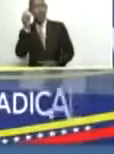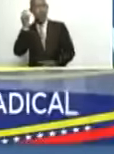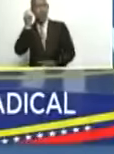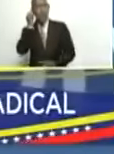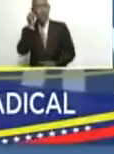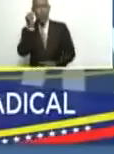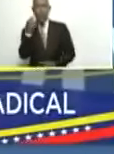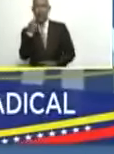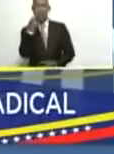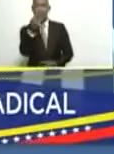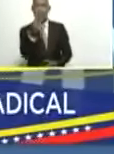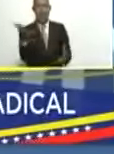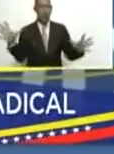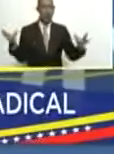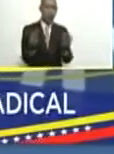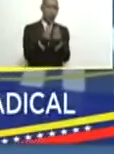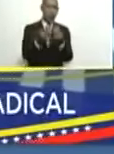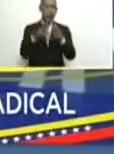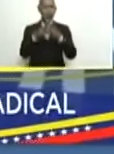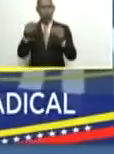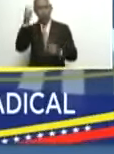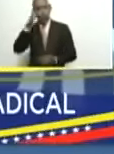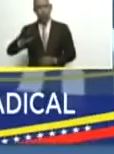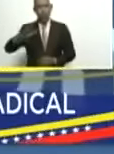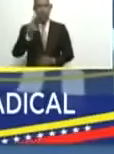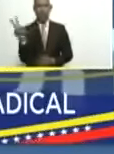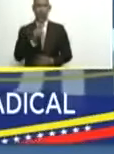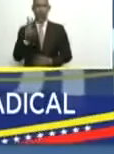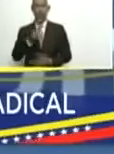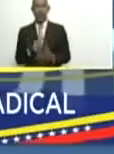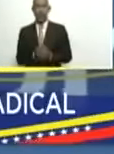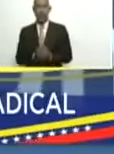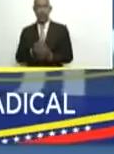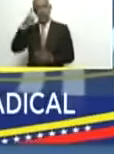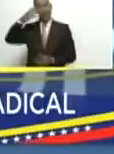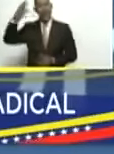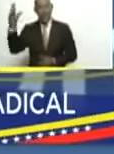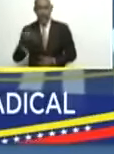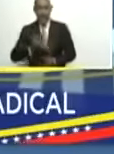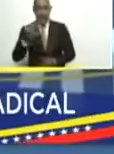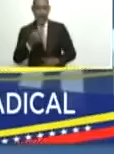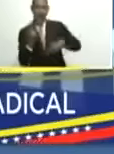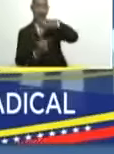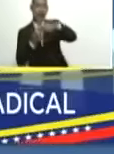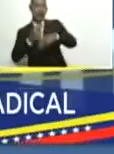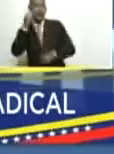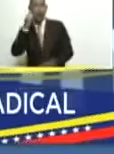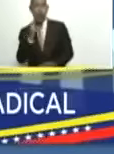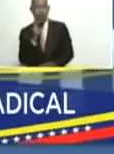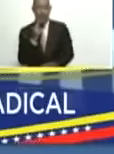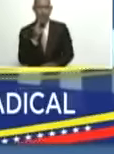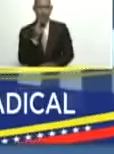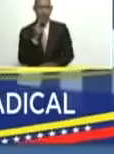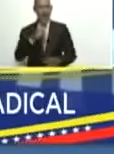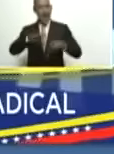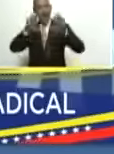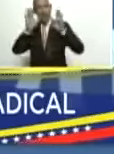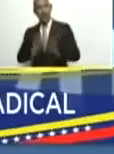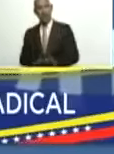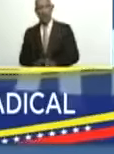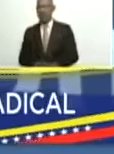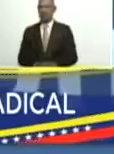dicen junto a todo el pueblo venezolano que quienes crean que la revolución bolivariana se detiene,